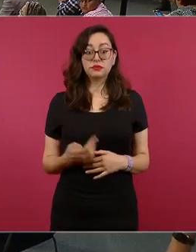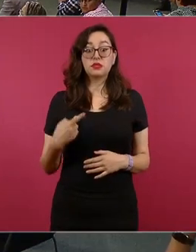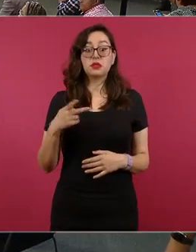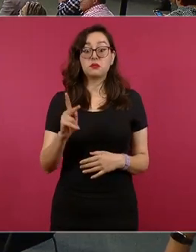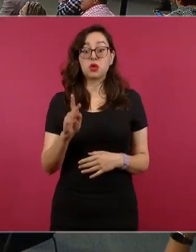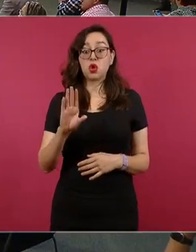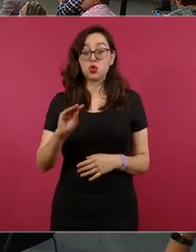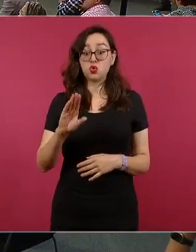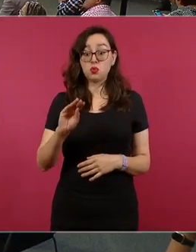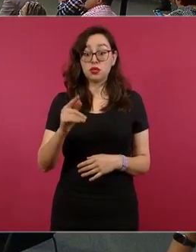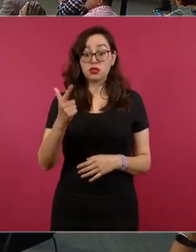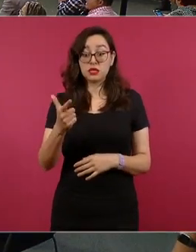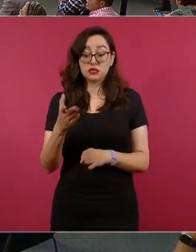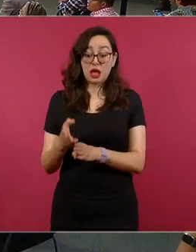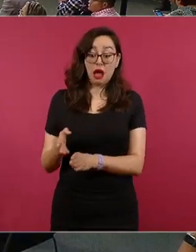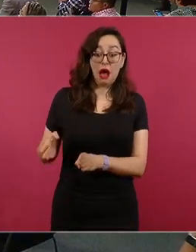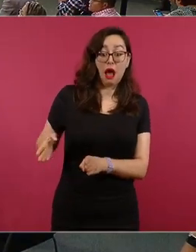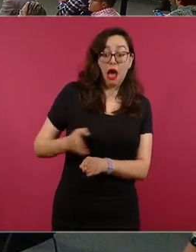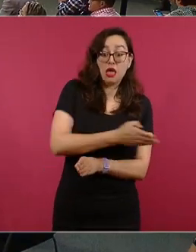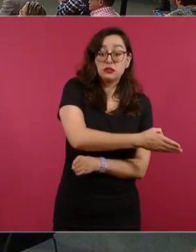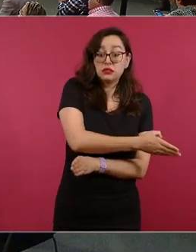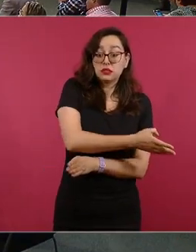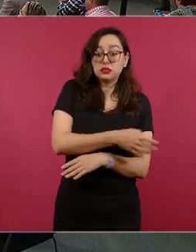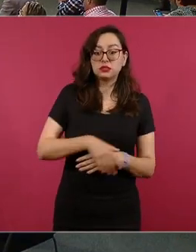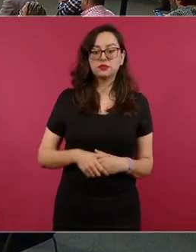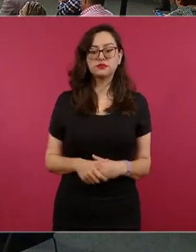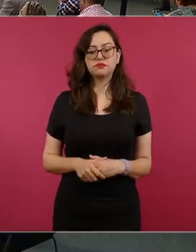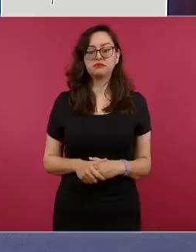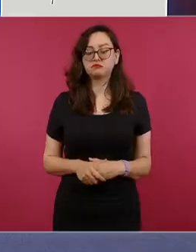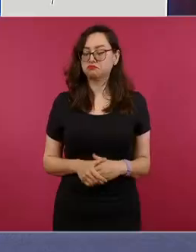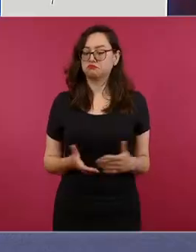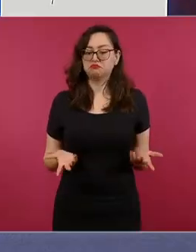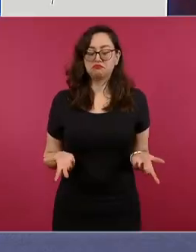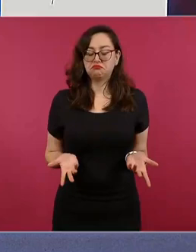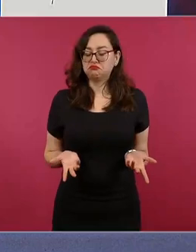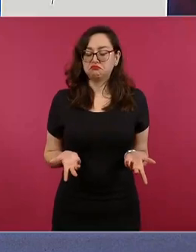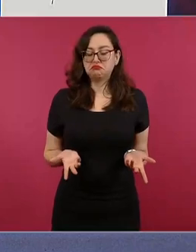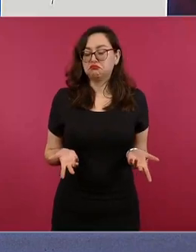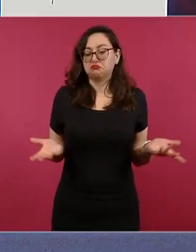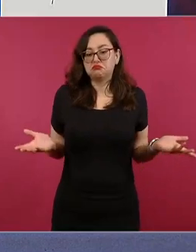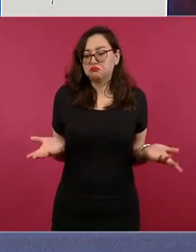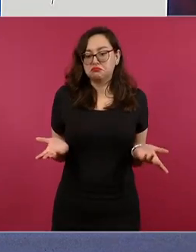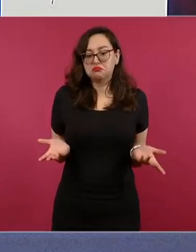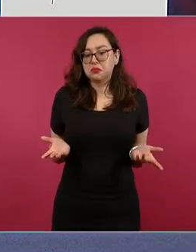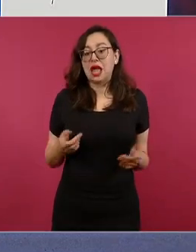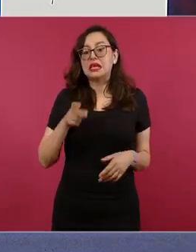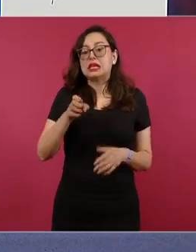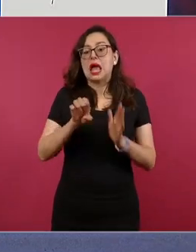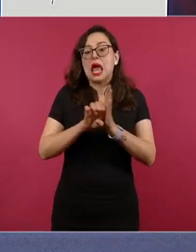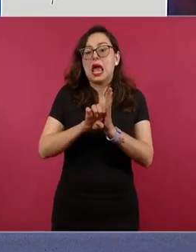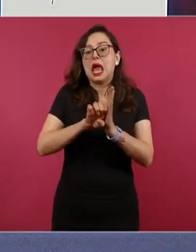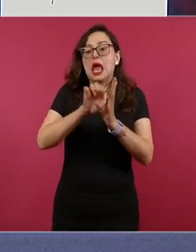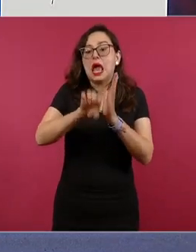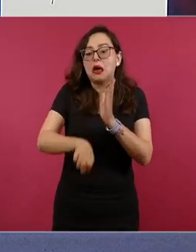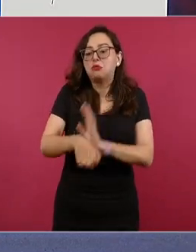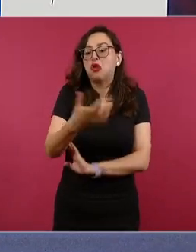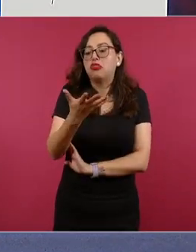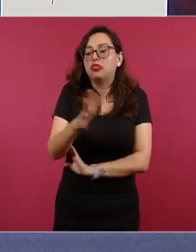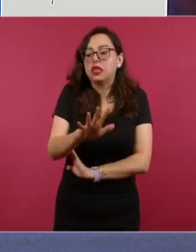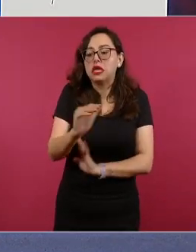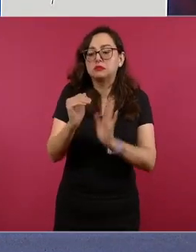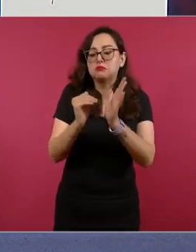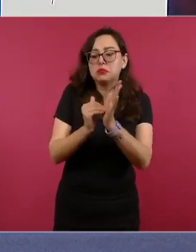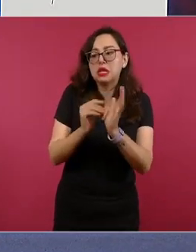Hay varios que se están… en un ejemplo de 10 mil pesos, claro que si tienes un salario mayor,